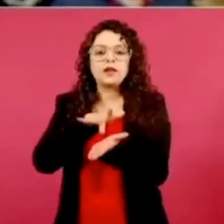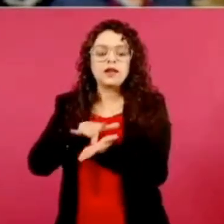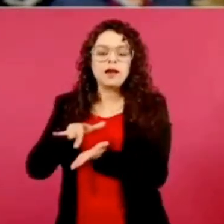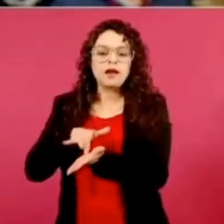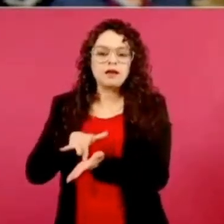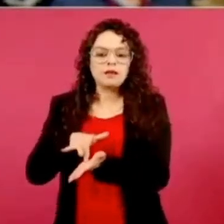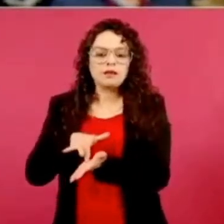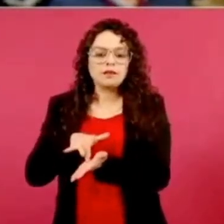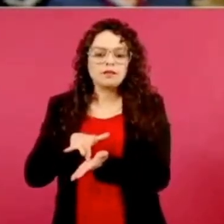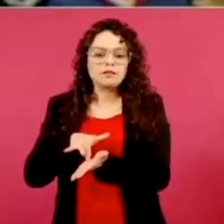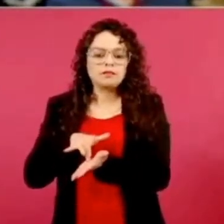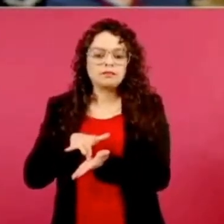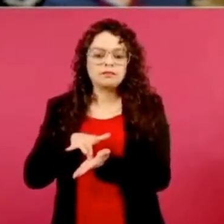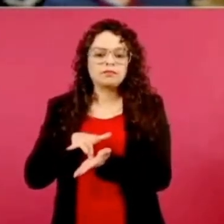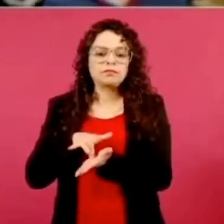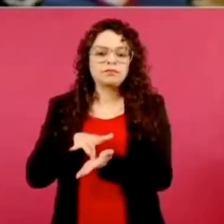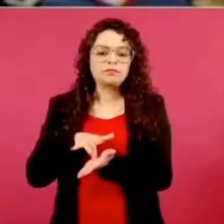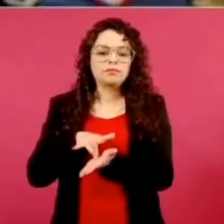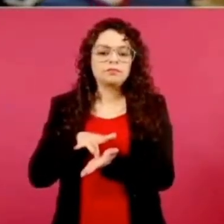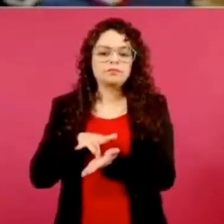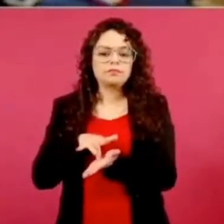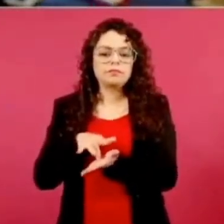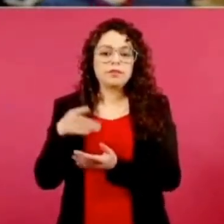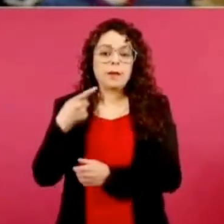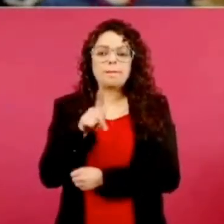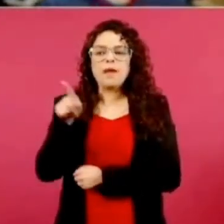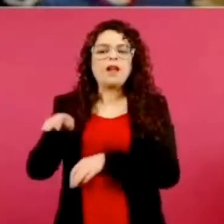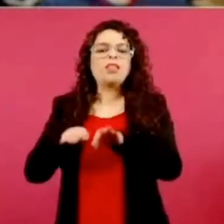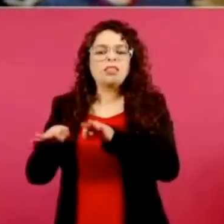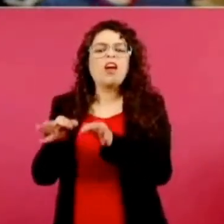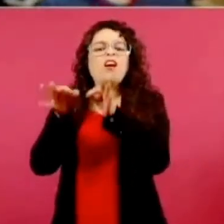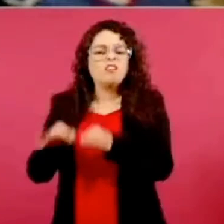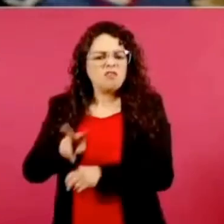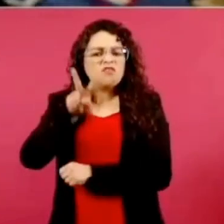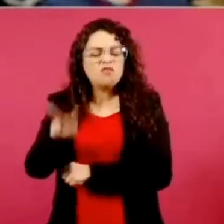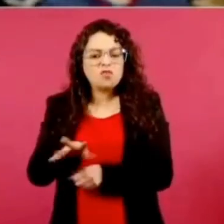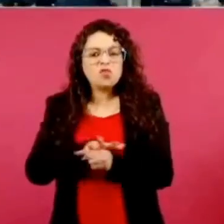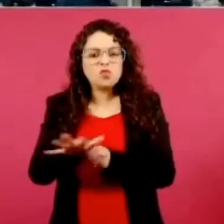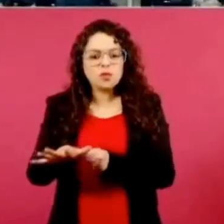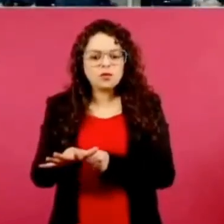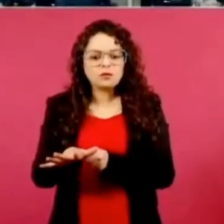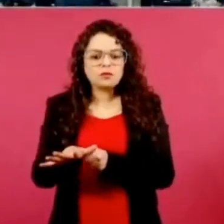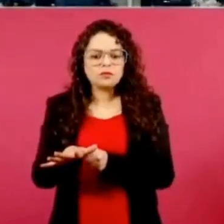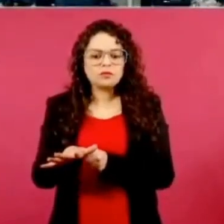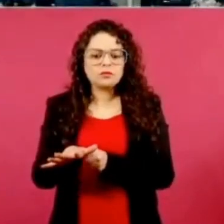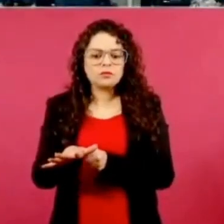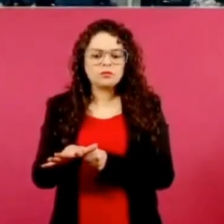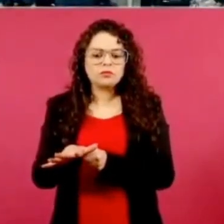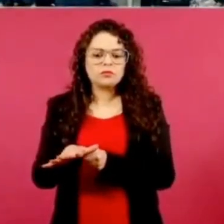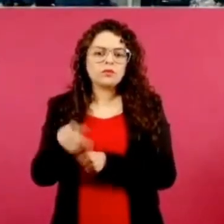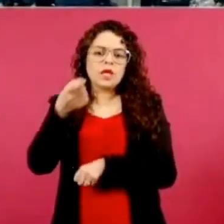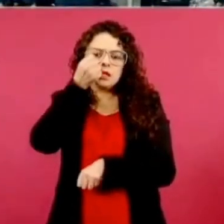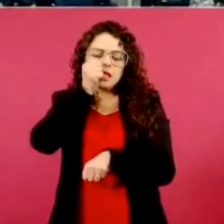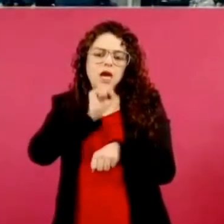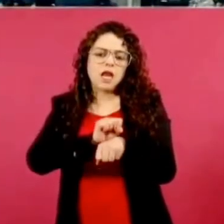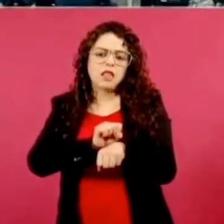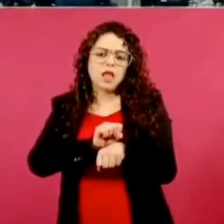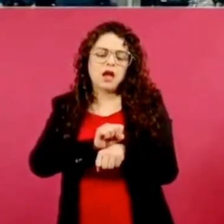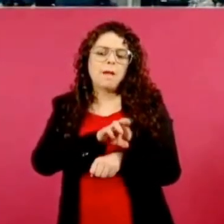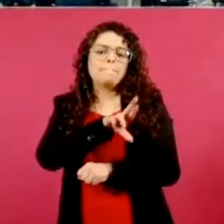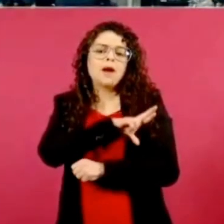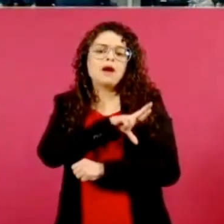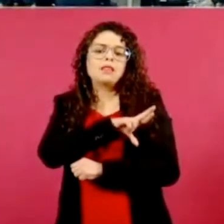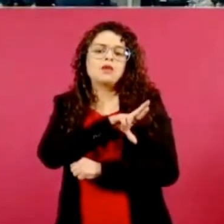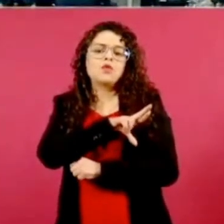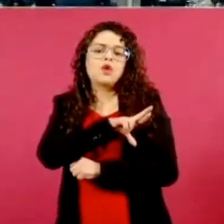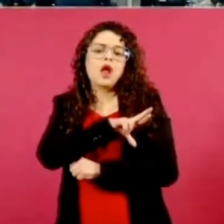de Acuerdos A, pero en realidad ejerce pues hace funciones de secretaria particular,